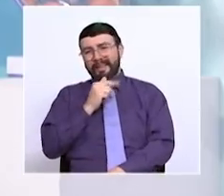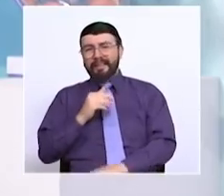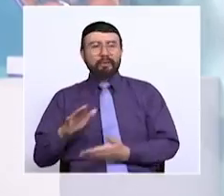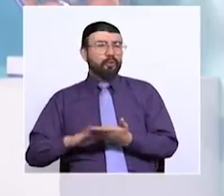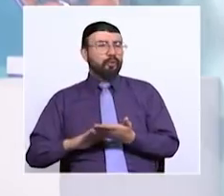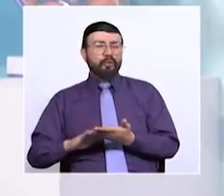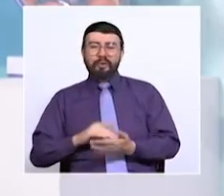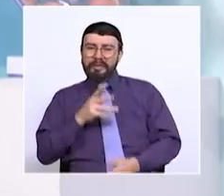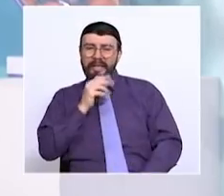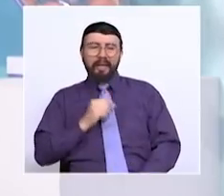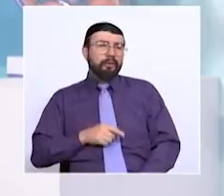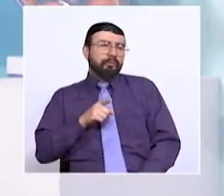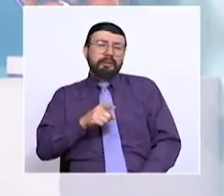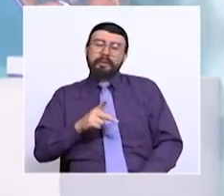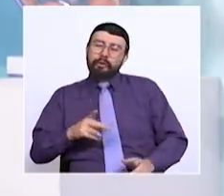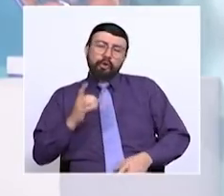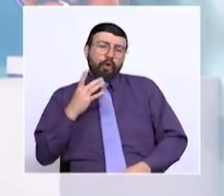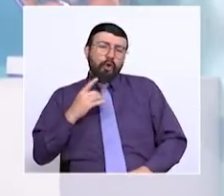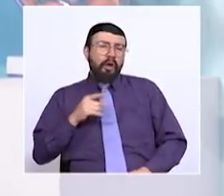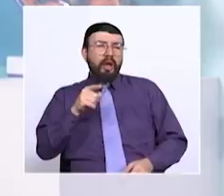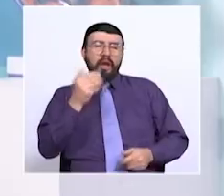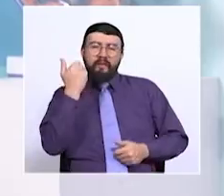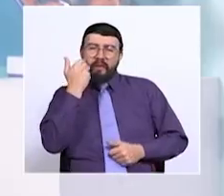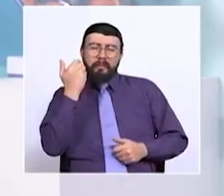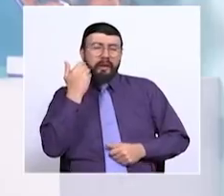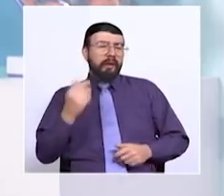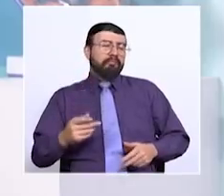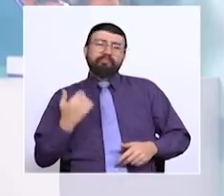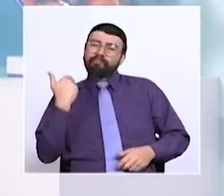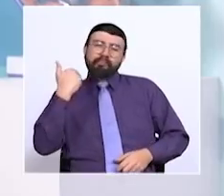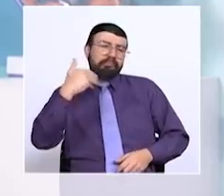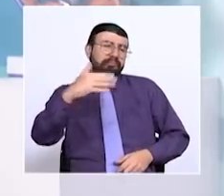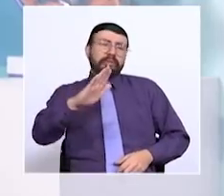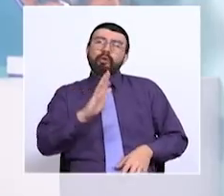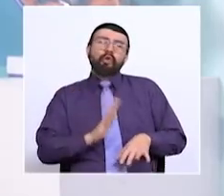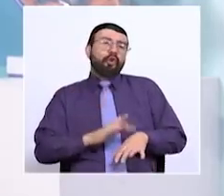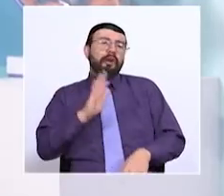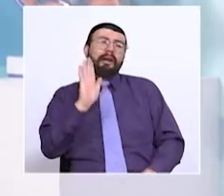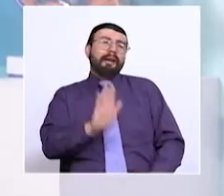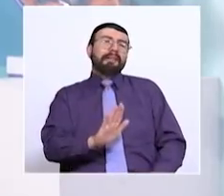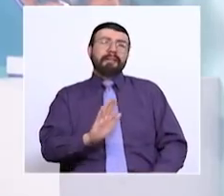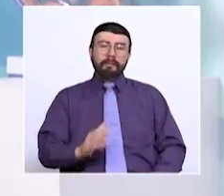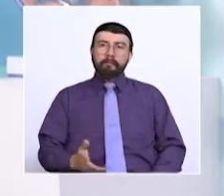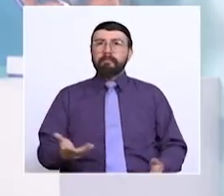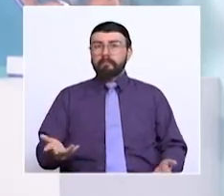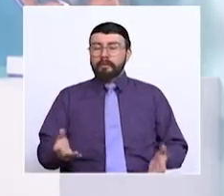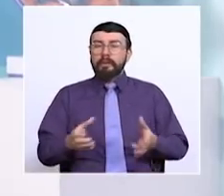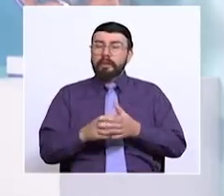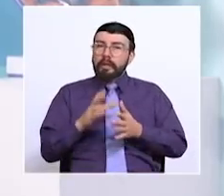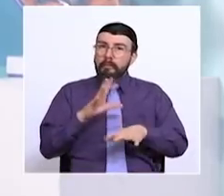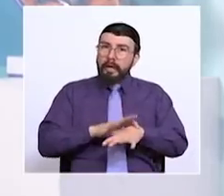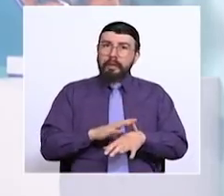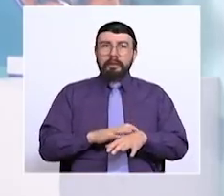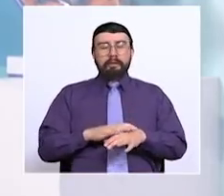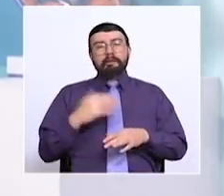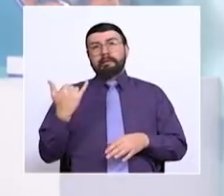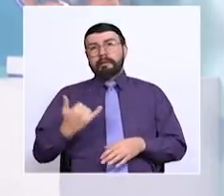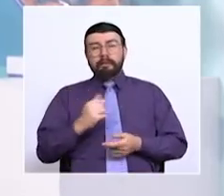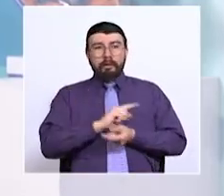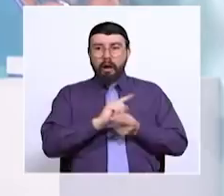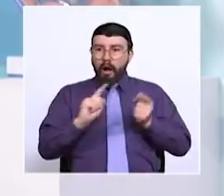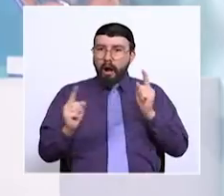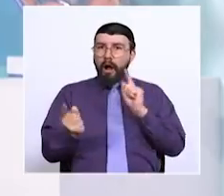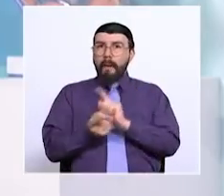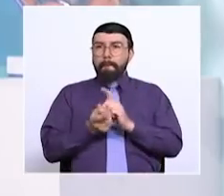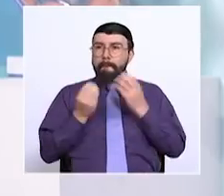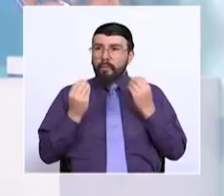con el dolor, que conviva con esa enfermedad. Pues afortunadamente la medicina ha evolucionado tanto y cada vez aparecen